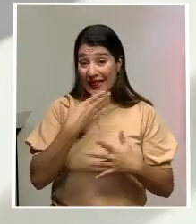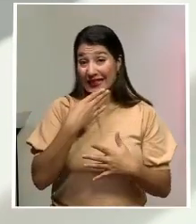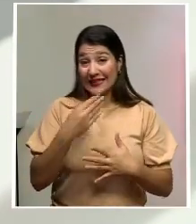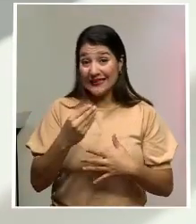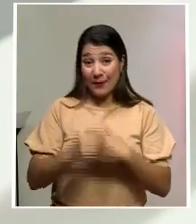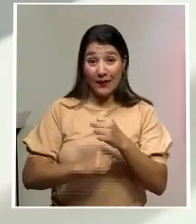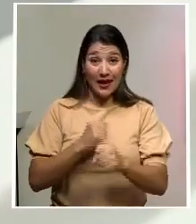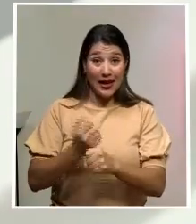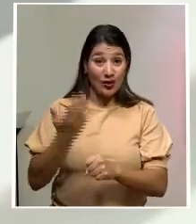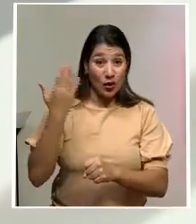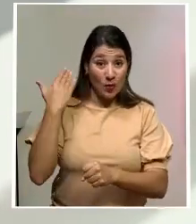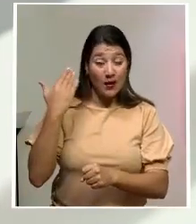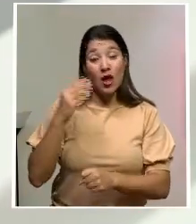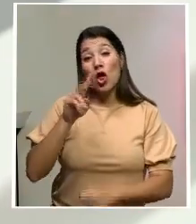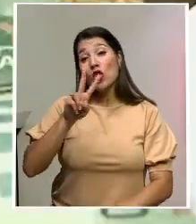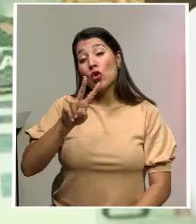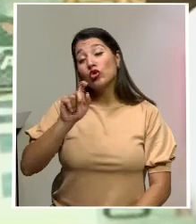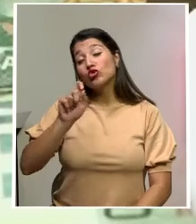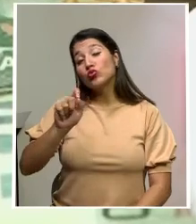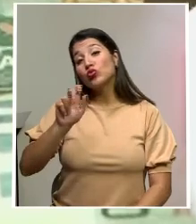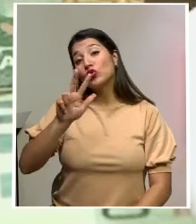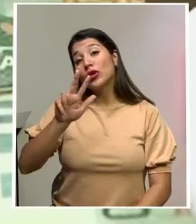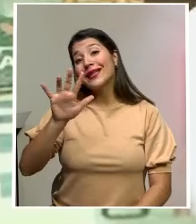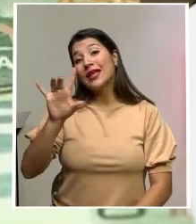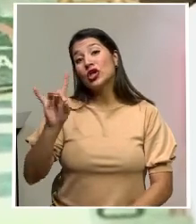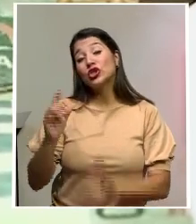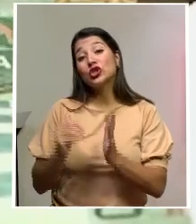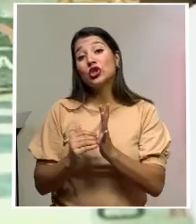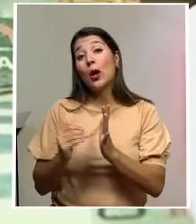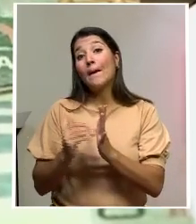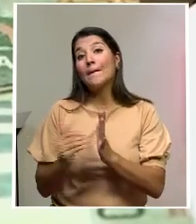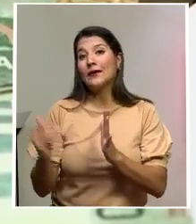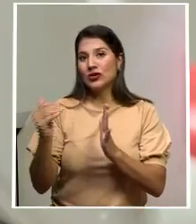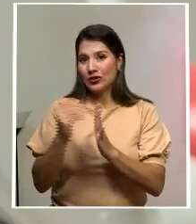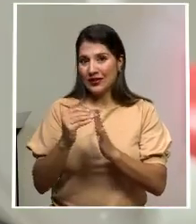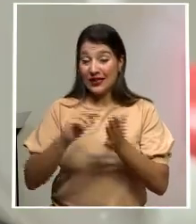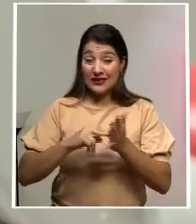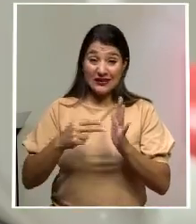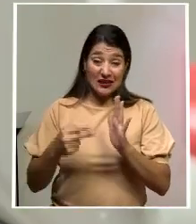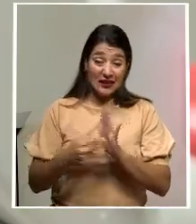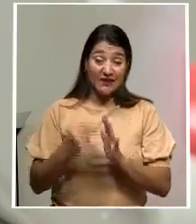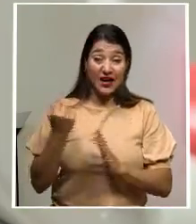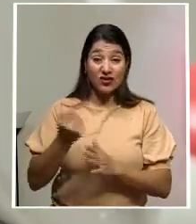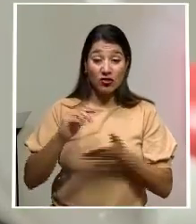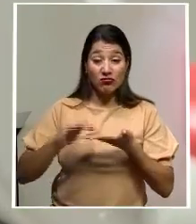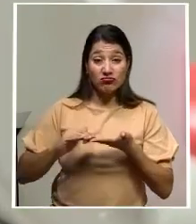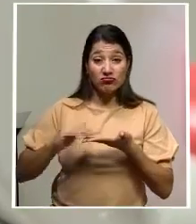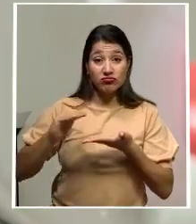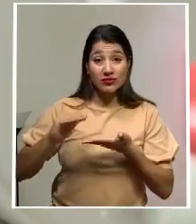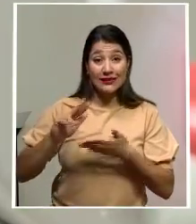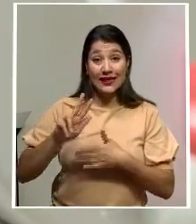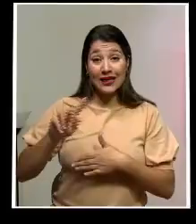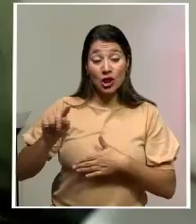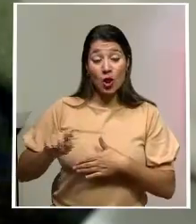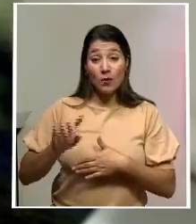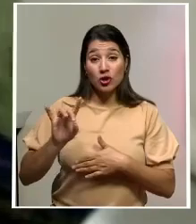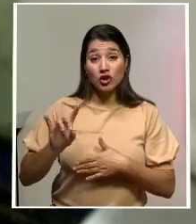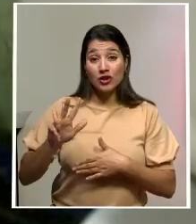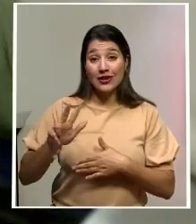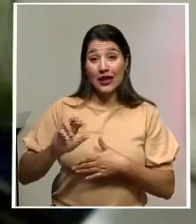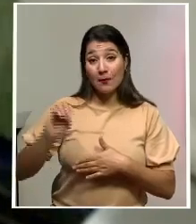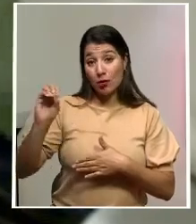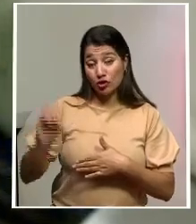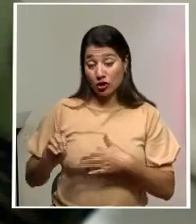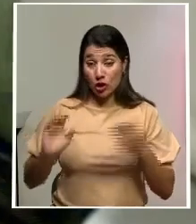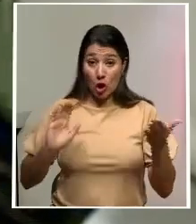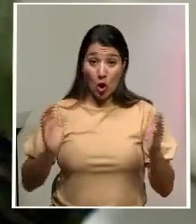ascendió a 2,38 billones de colones, es decir, tuvo un incremento de apenas 3,83% comparado con